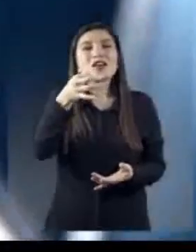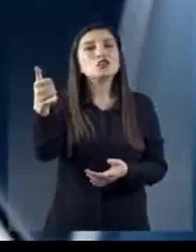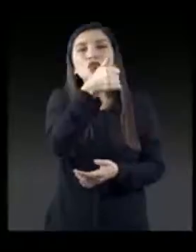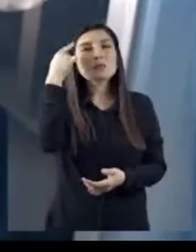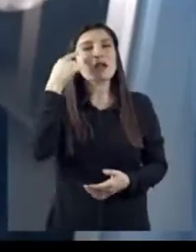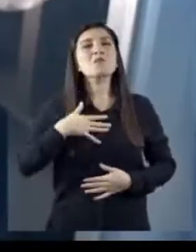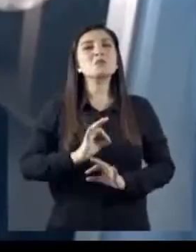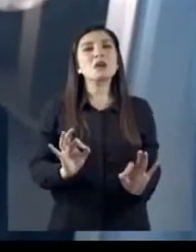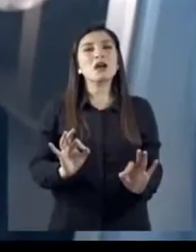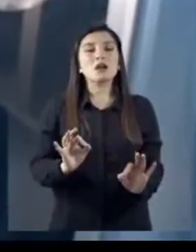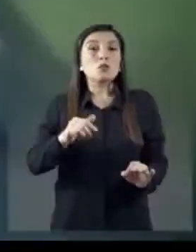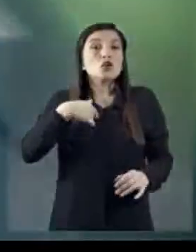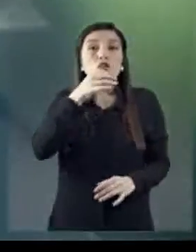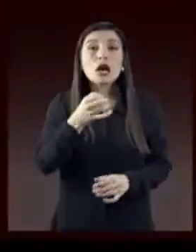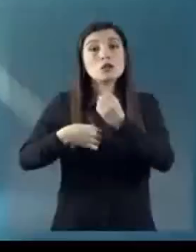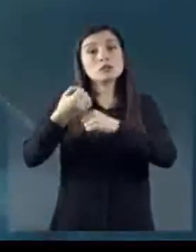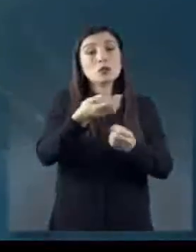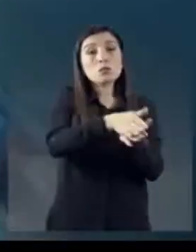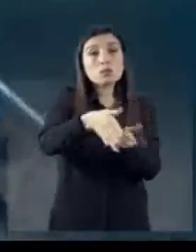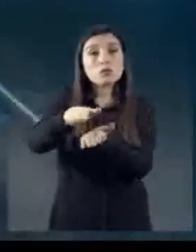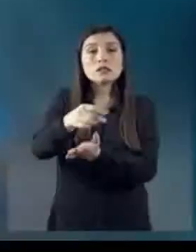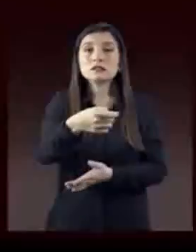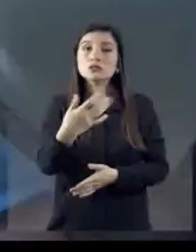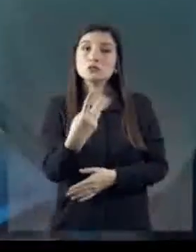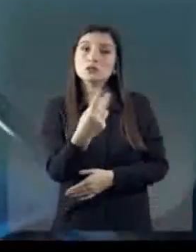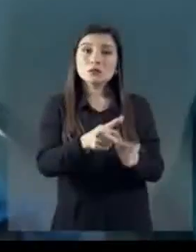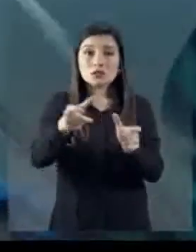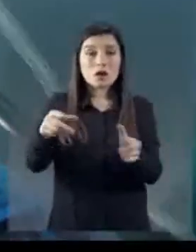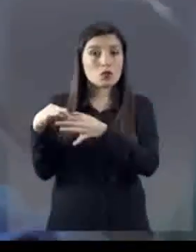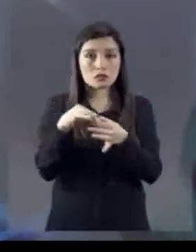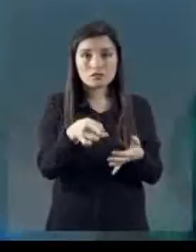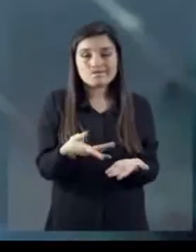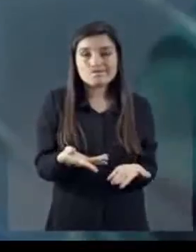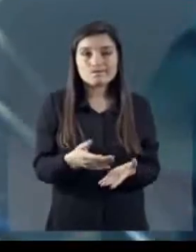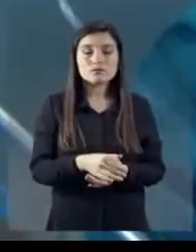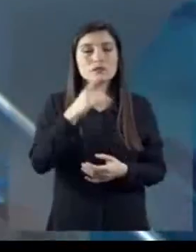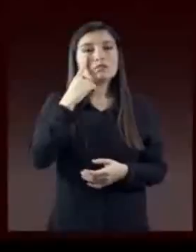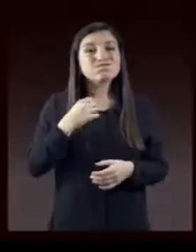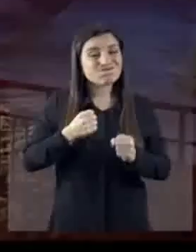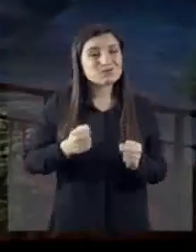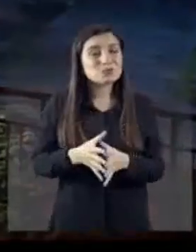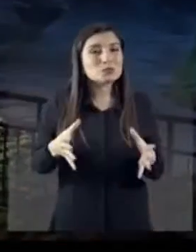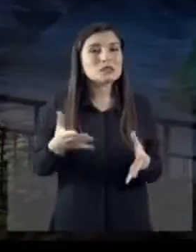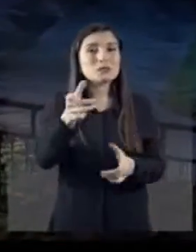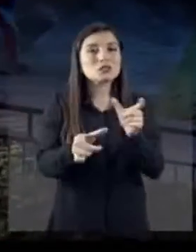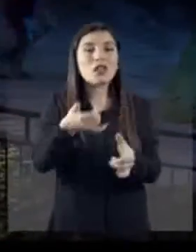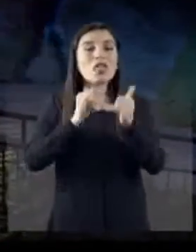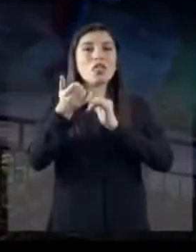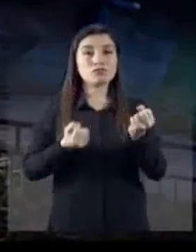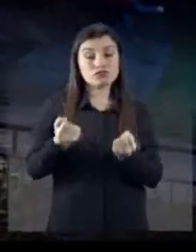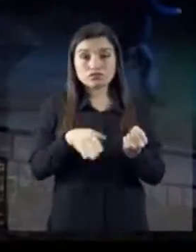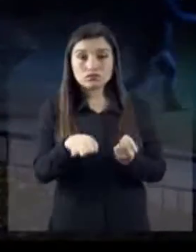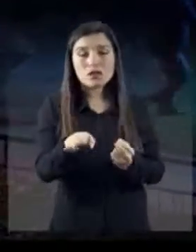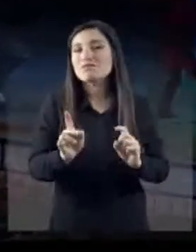diga que todos pensaron, a mí nunca me va a pasar. Porque aunque yo diga que el año pasado murieron 152 personas, por esta razón... Es muy probable que quien